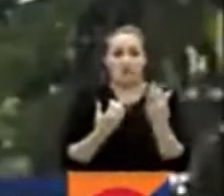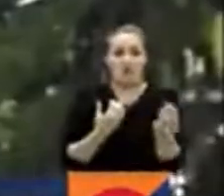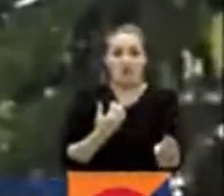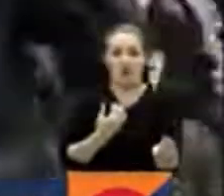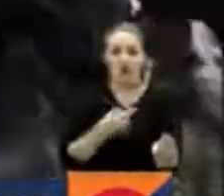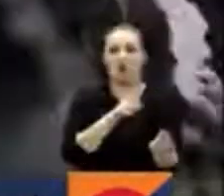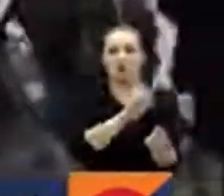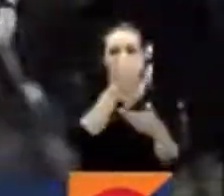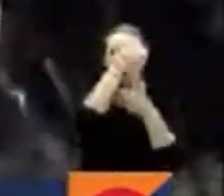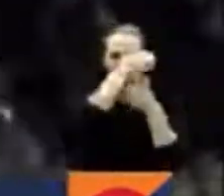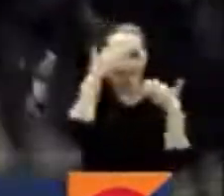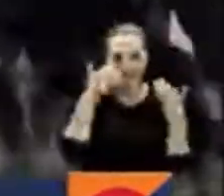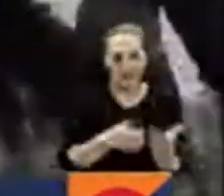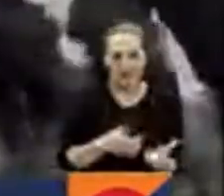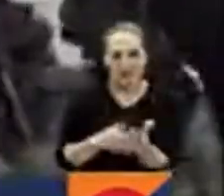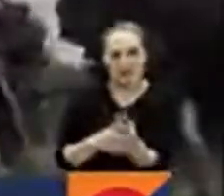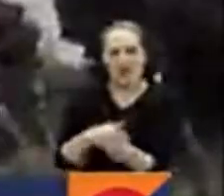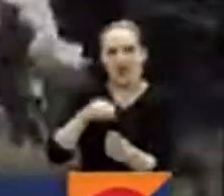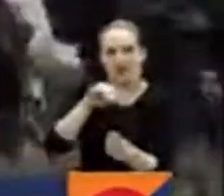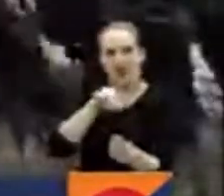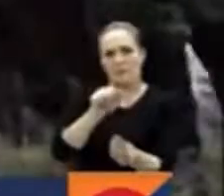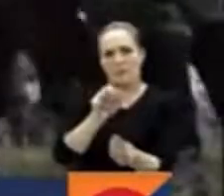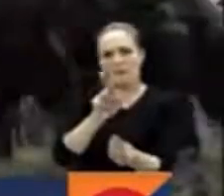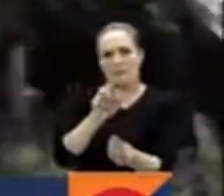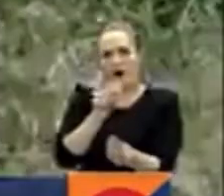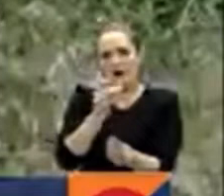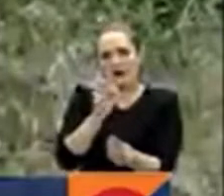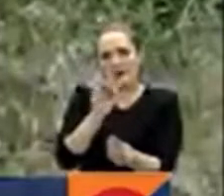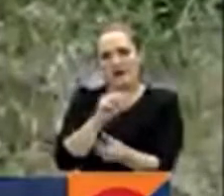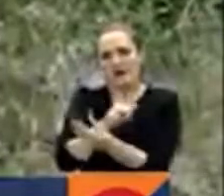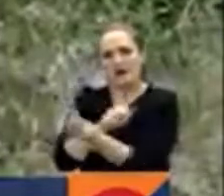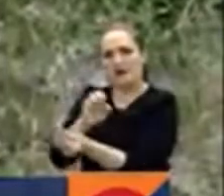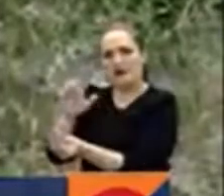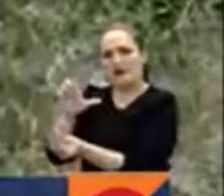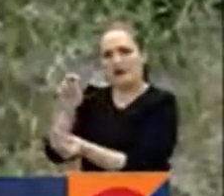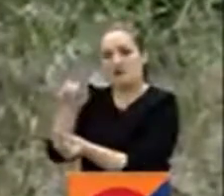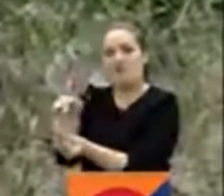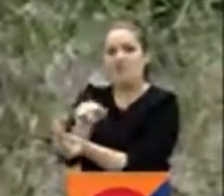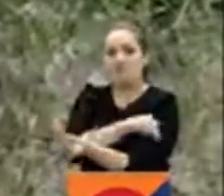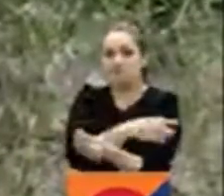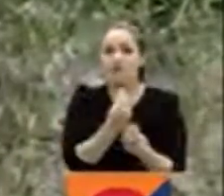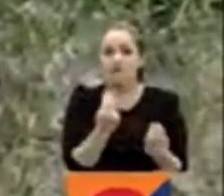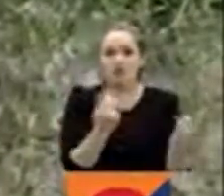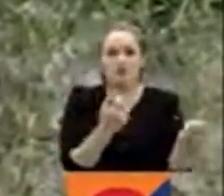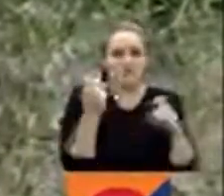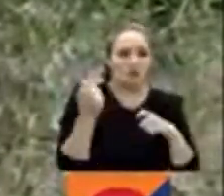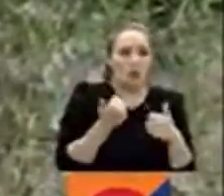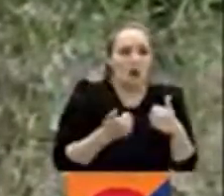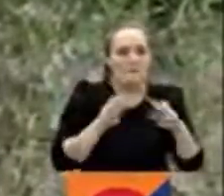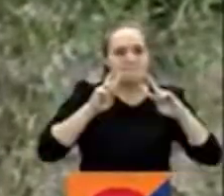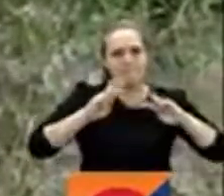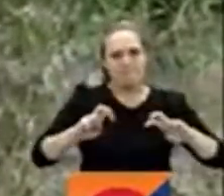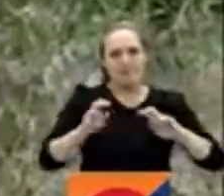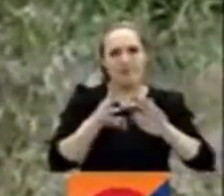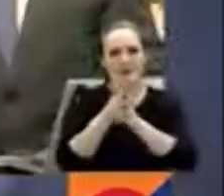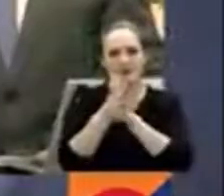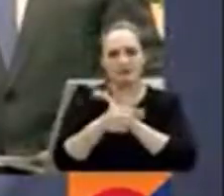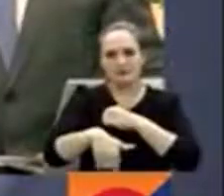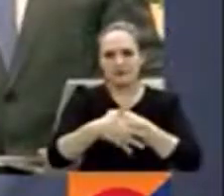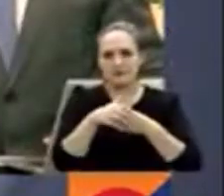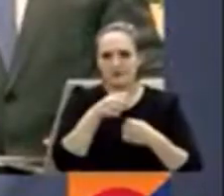Agoberto Ramos, la segunda Marquetalia y el ELN. Radio Nacional de Colombia y RTVC Noticias, conectados